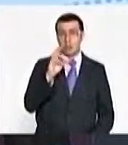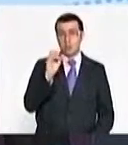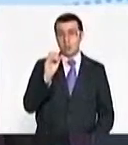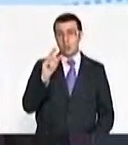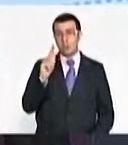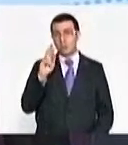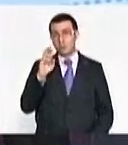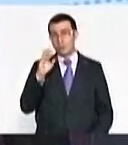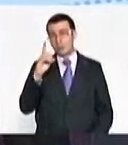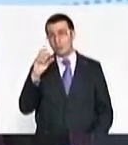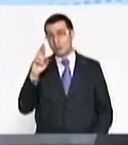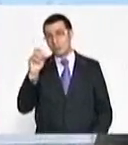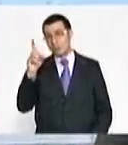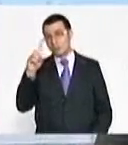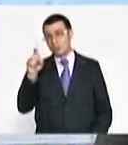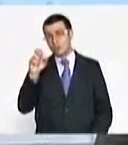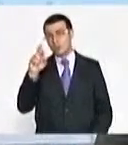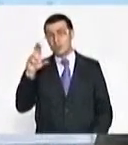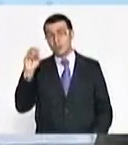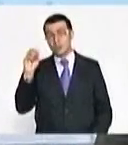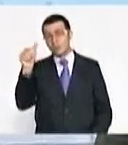cualquier duda que tengan, con mucho gusto.